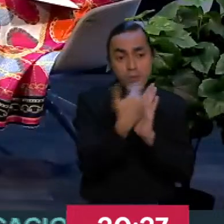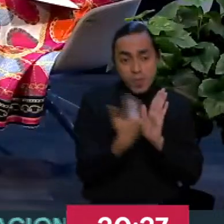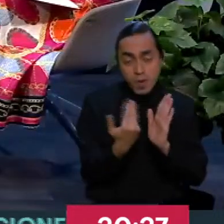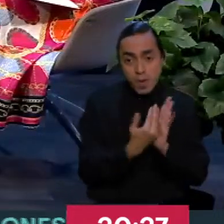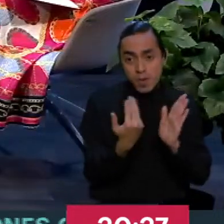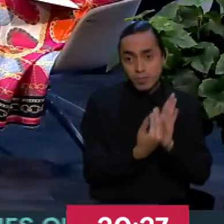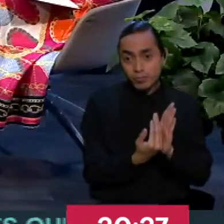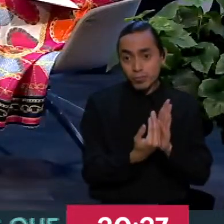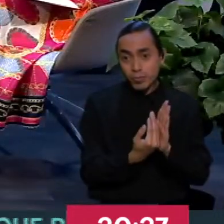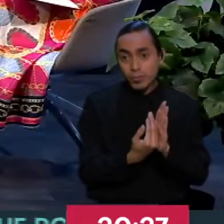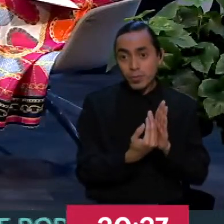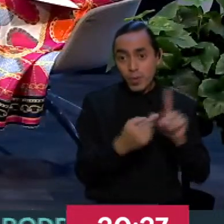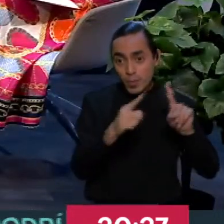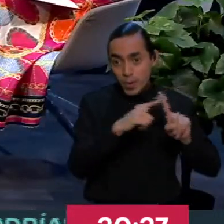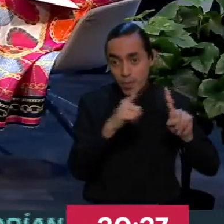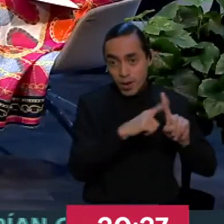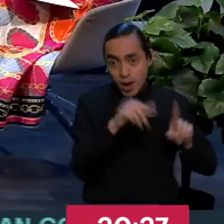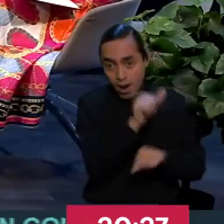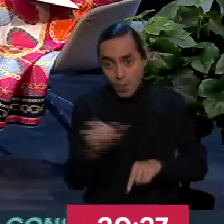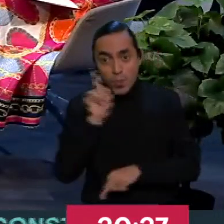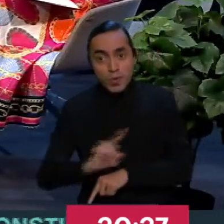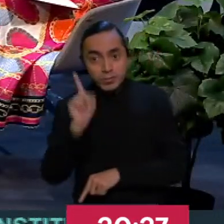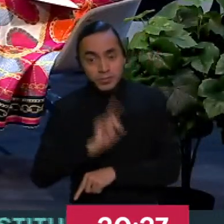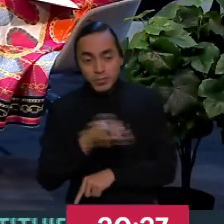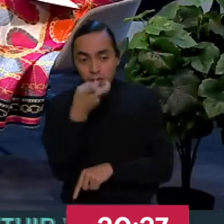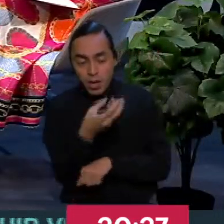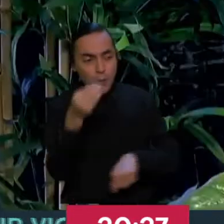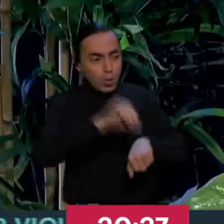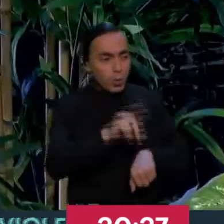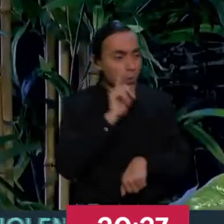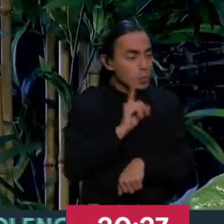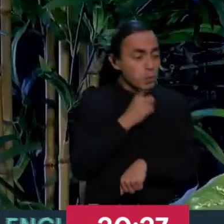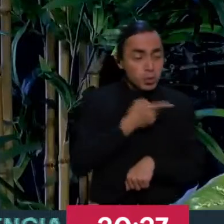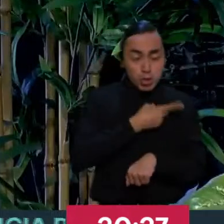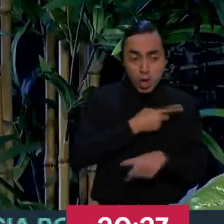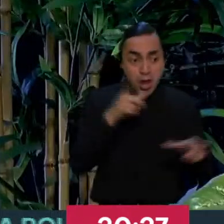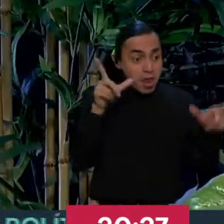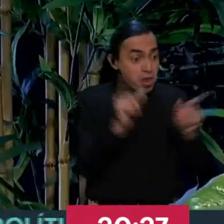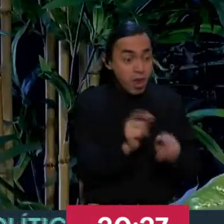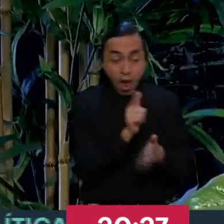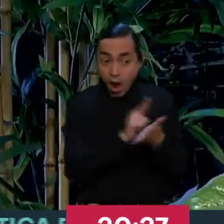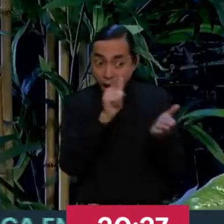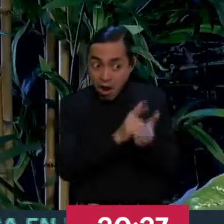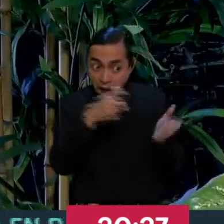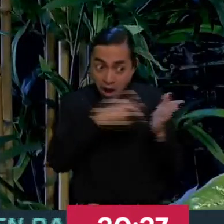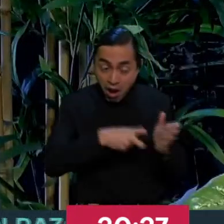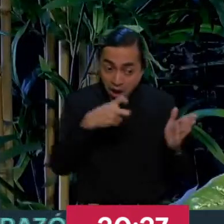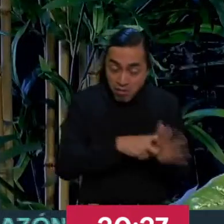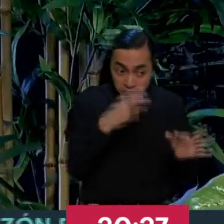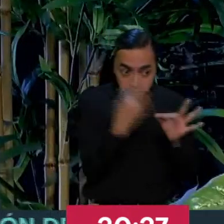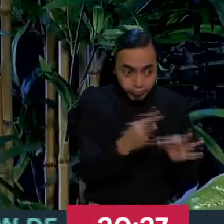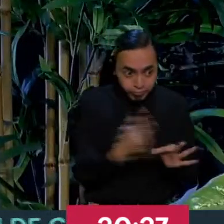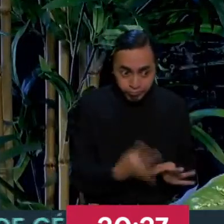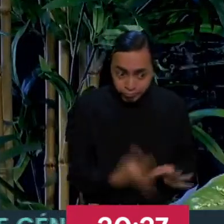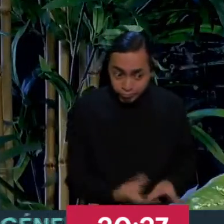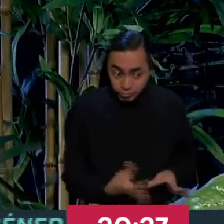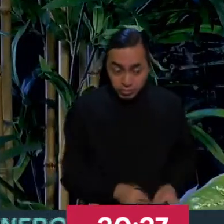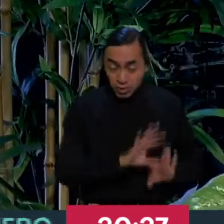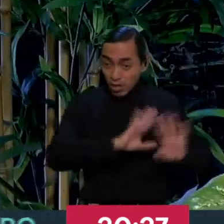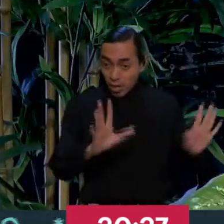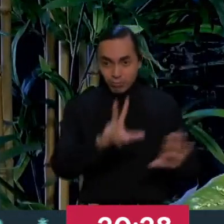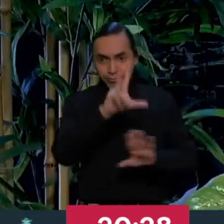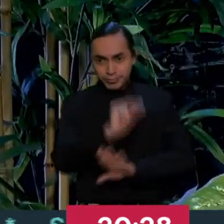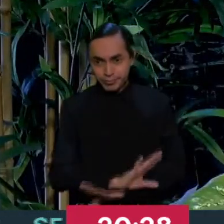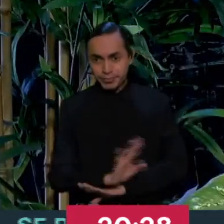de las mujeres, ¿no? O sea, que esté una ahí no significa que ya esté legislando o que esté, pues sí, ejerciendo el poder en favor